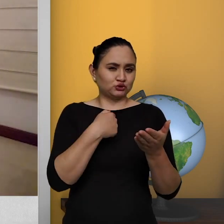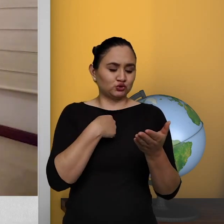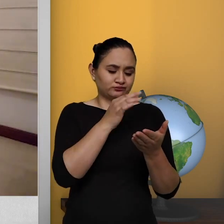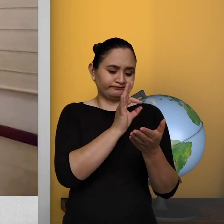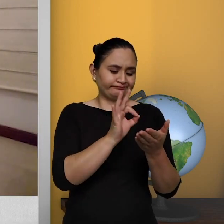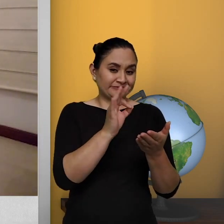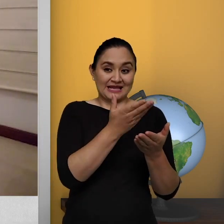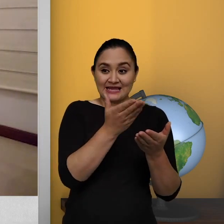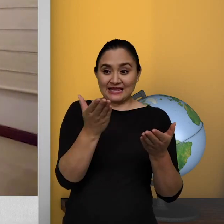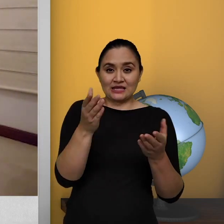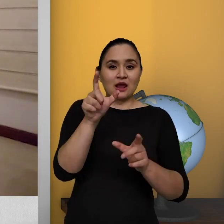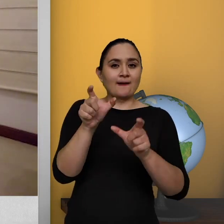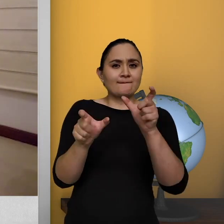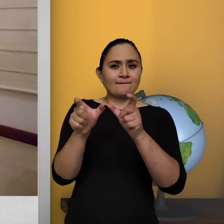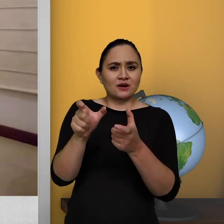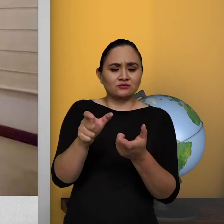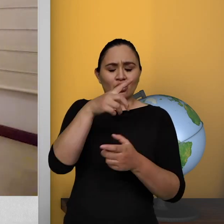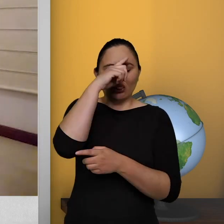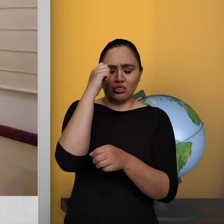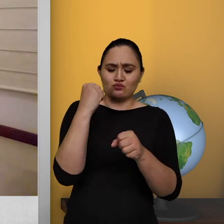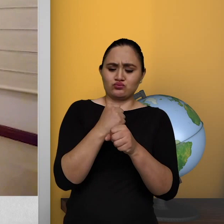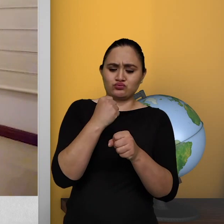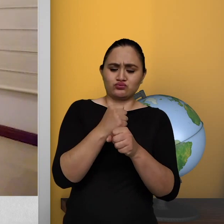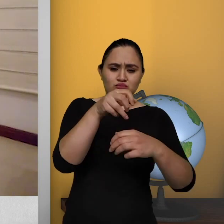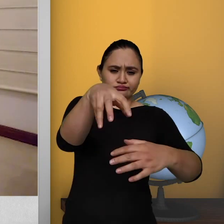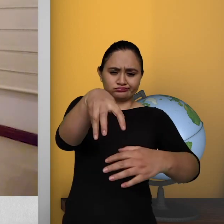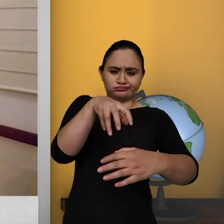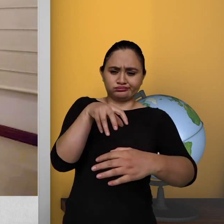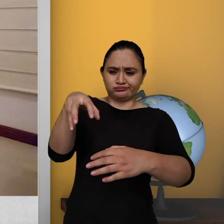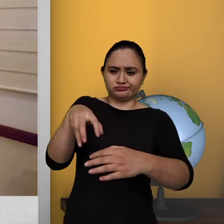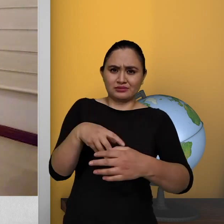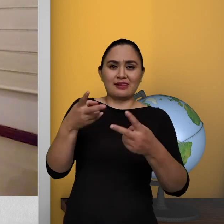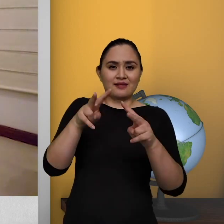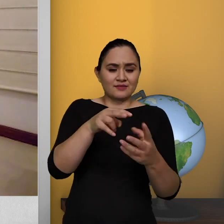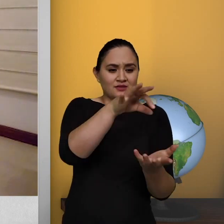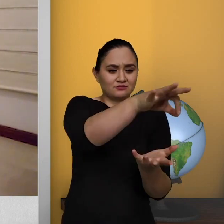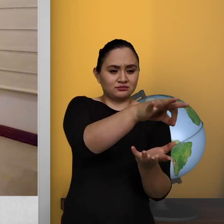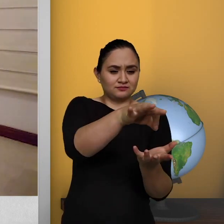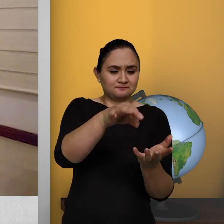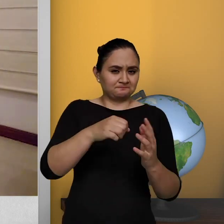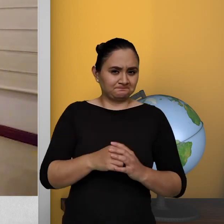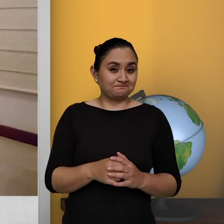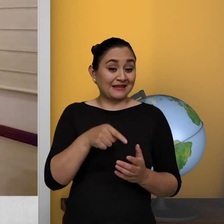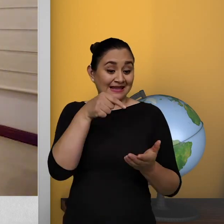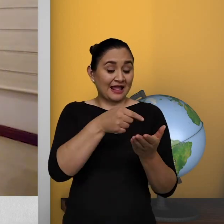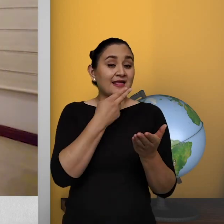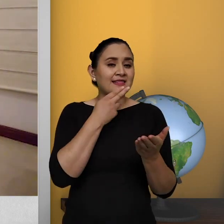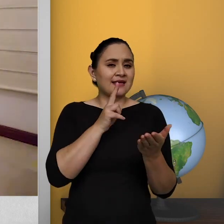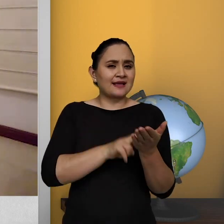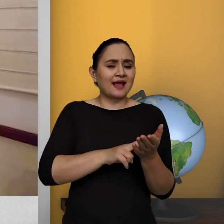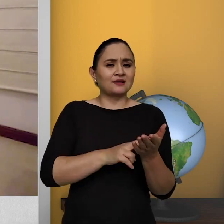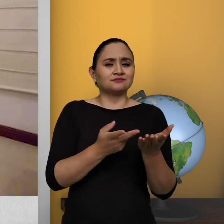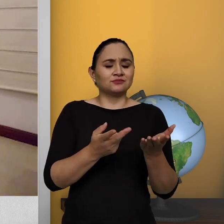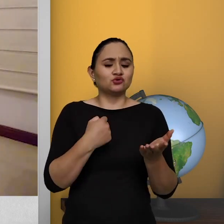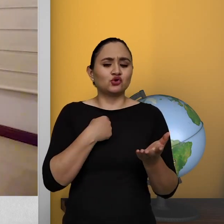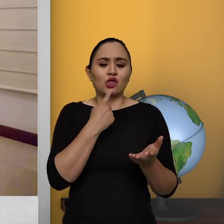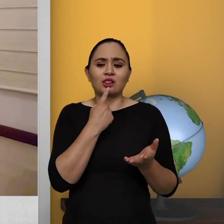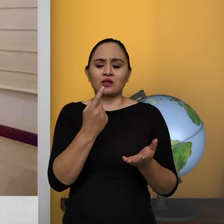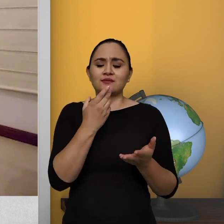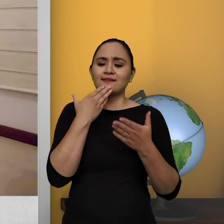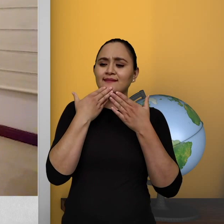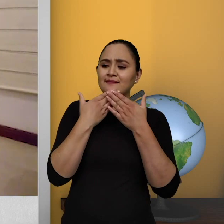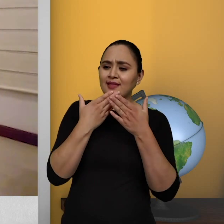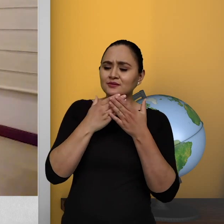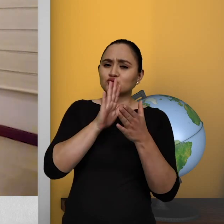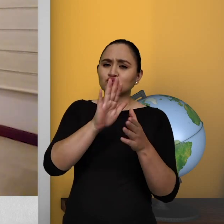que cultivan y cosechan alimentos. Esta carta es para agradecer que con sus productos nos